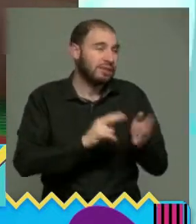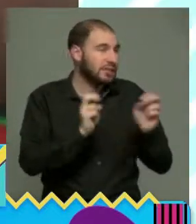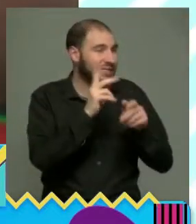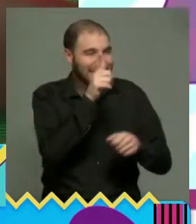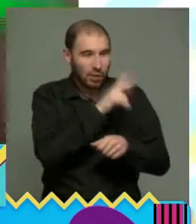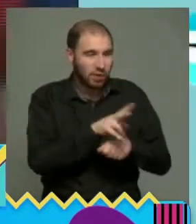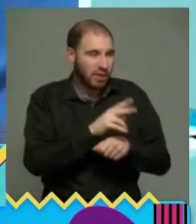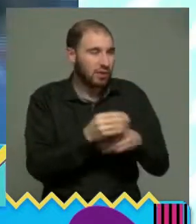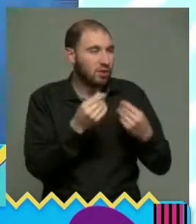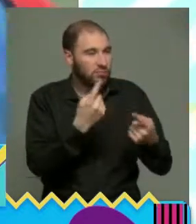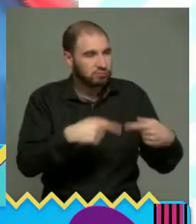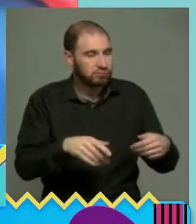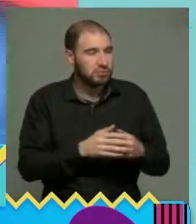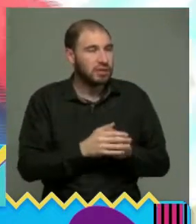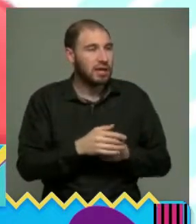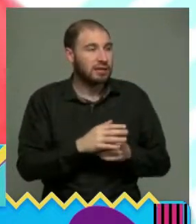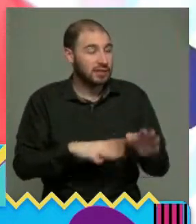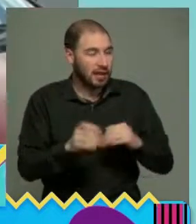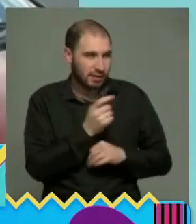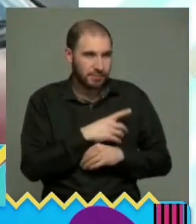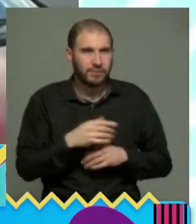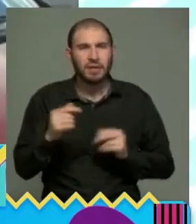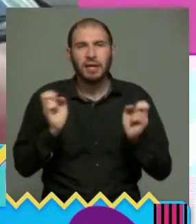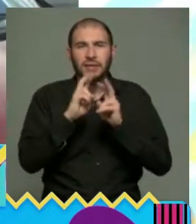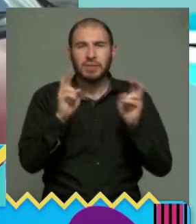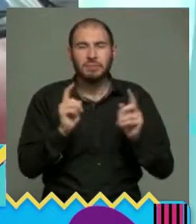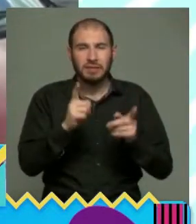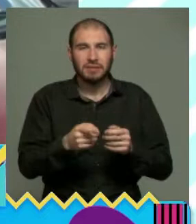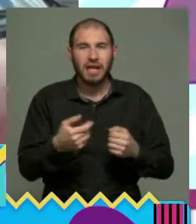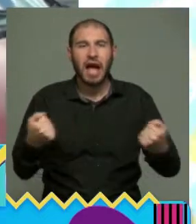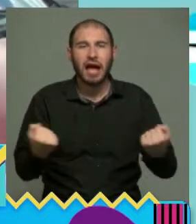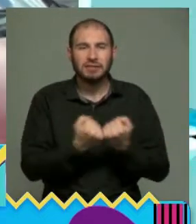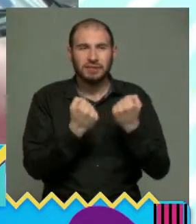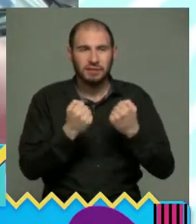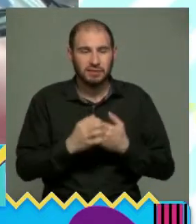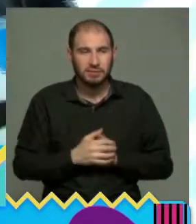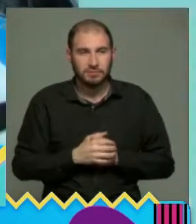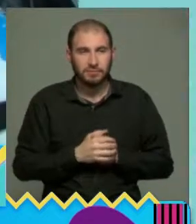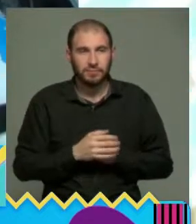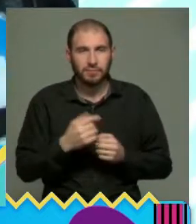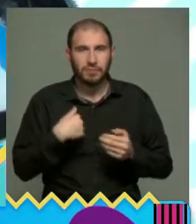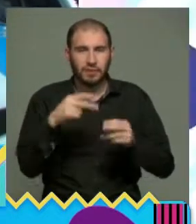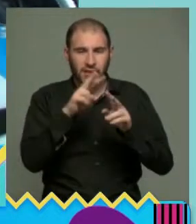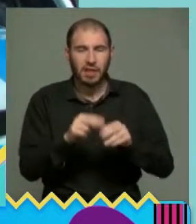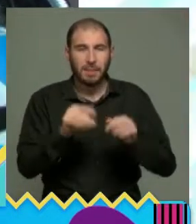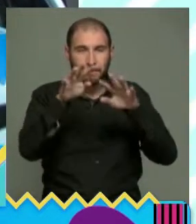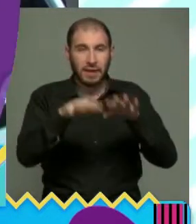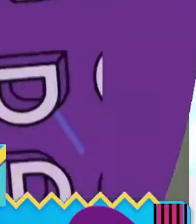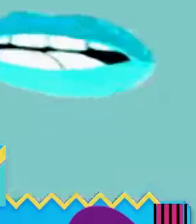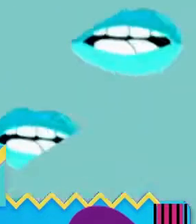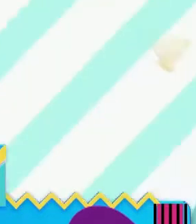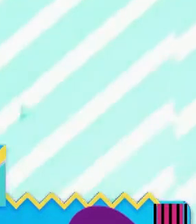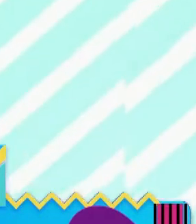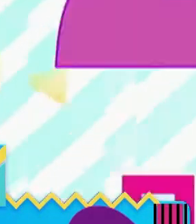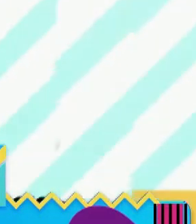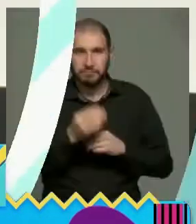seguridad y cómo las cosas están bien realizadas allá. Quería retomar el tema de los accidentes, y leyendo un portal, un sitio web aquí en